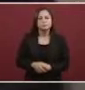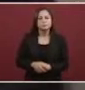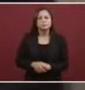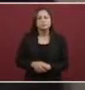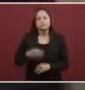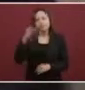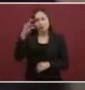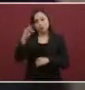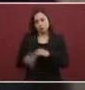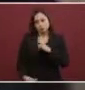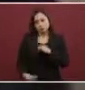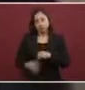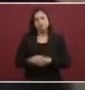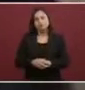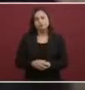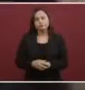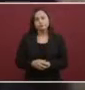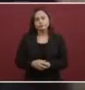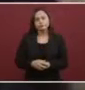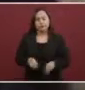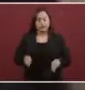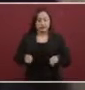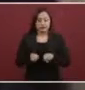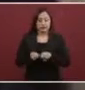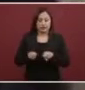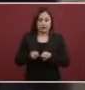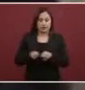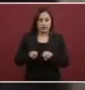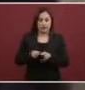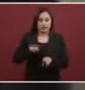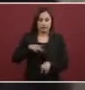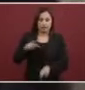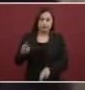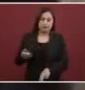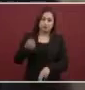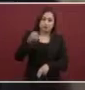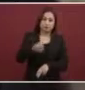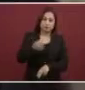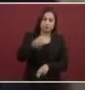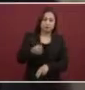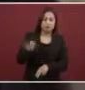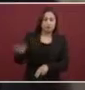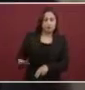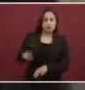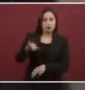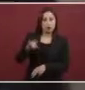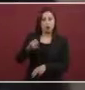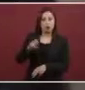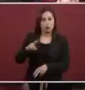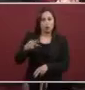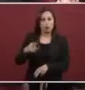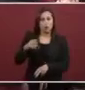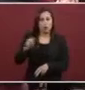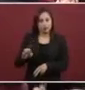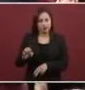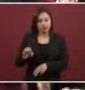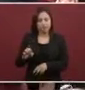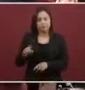Finalmente, le manda saludos mi nieto, Jorge Andrés. Jorge por mi